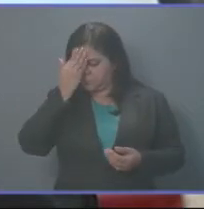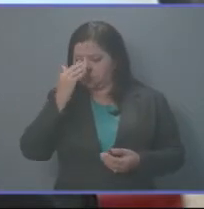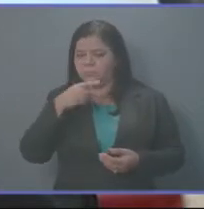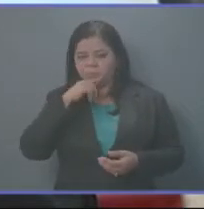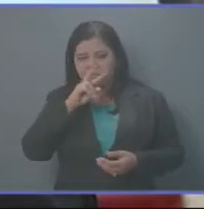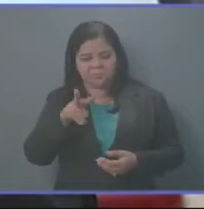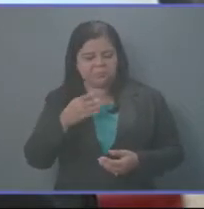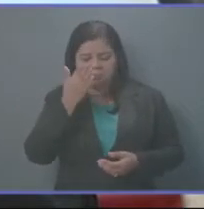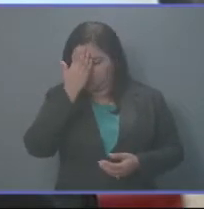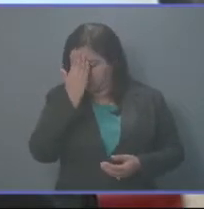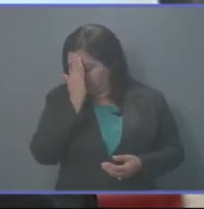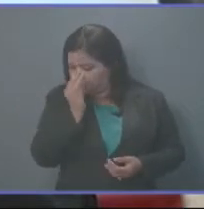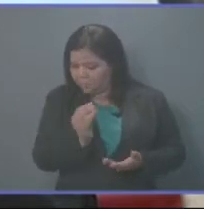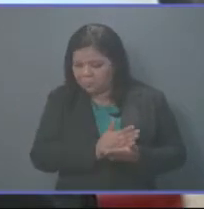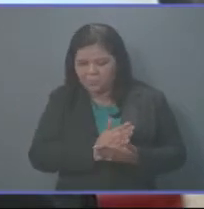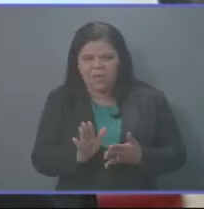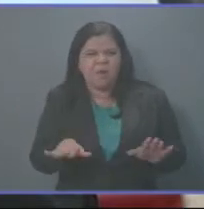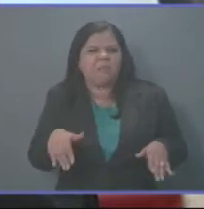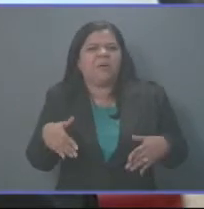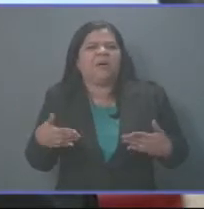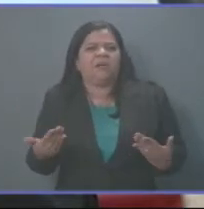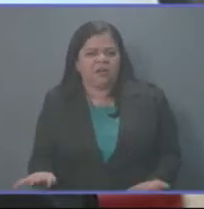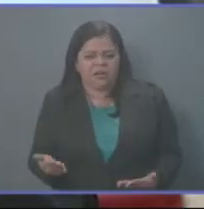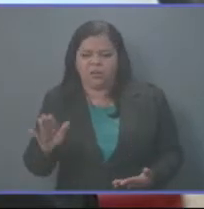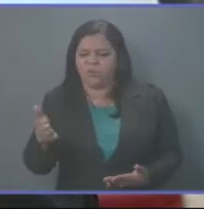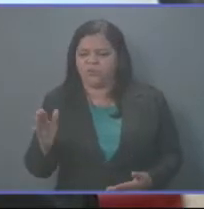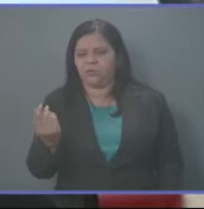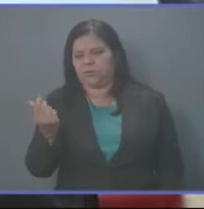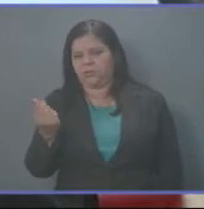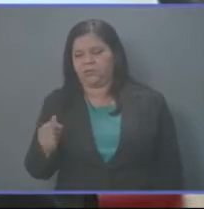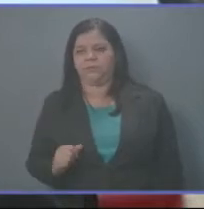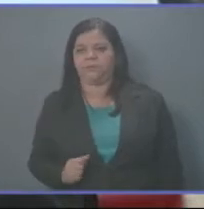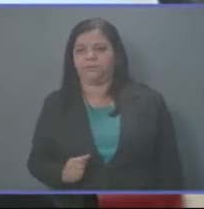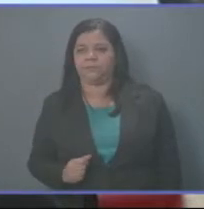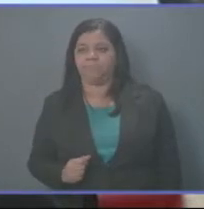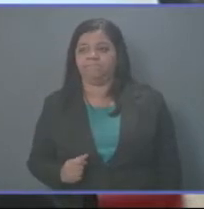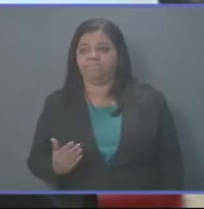del FMLN en qué va a ser invertido.